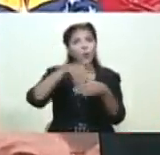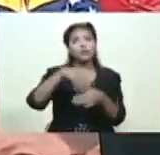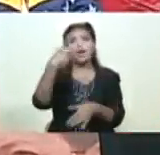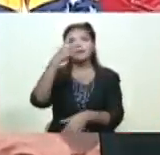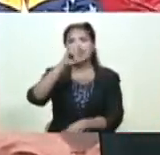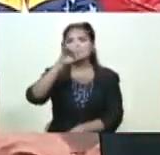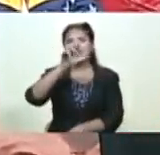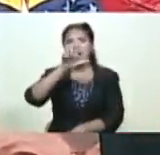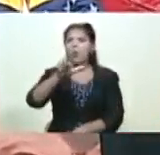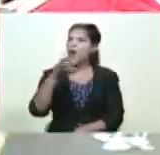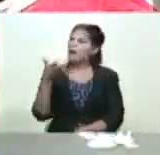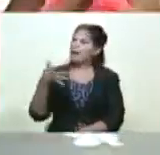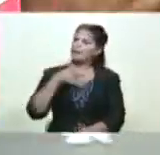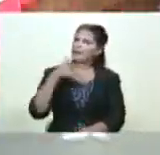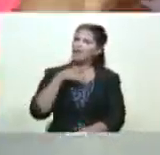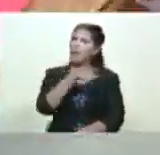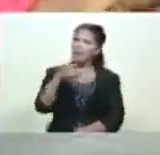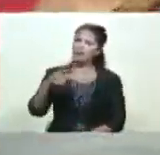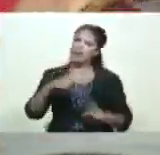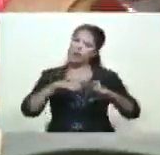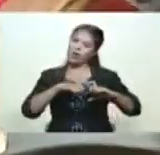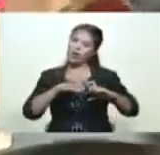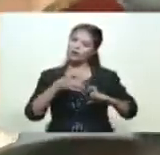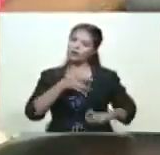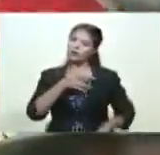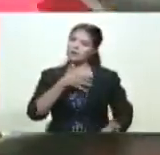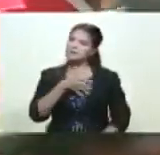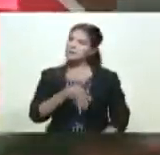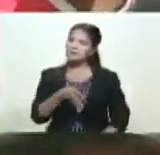julio? ¿Qué sentían ustedes en su corazón?